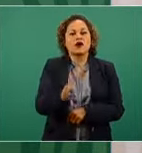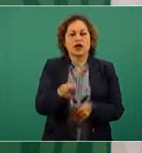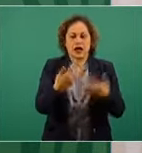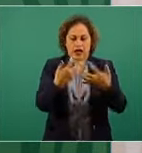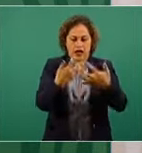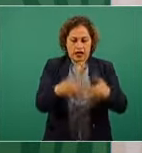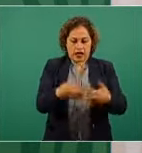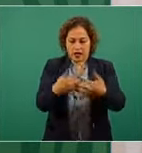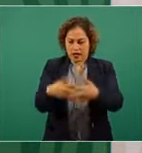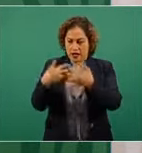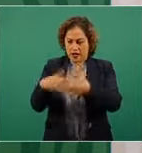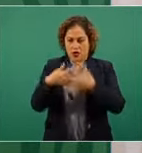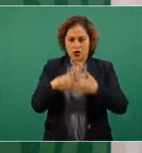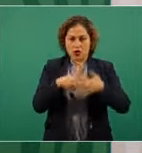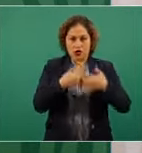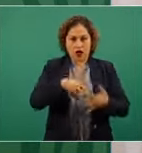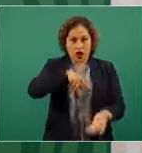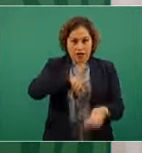pública